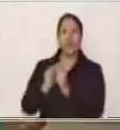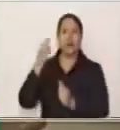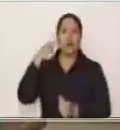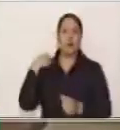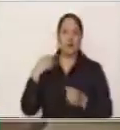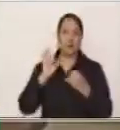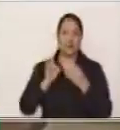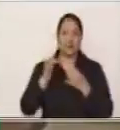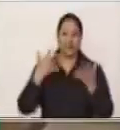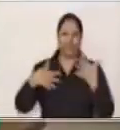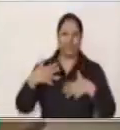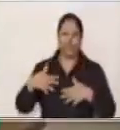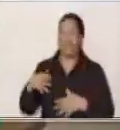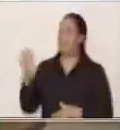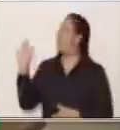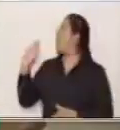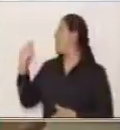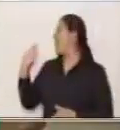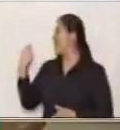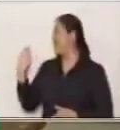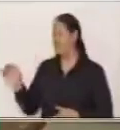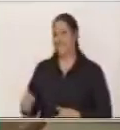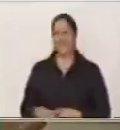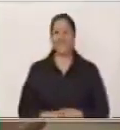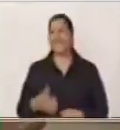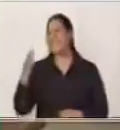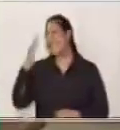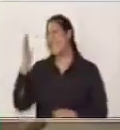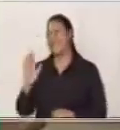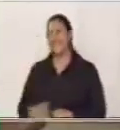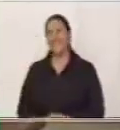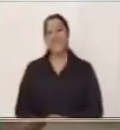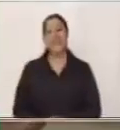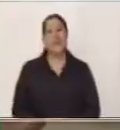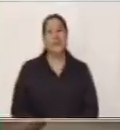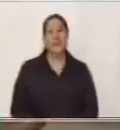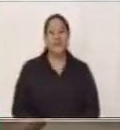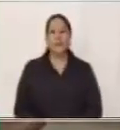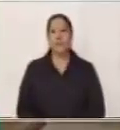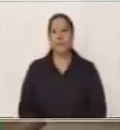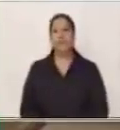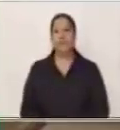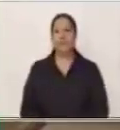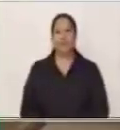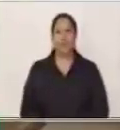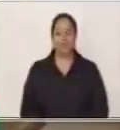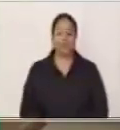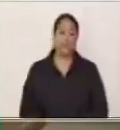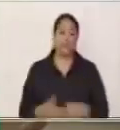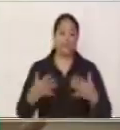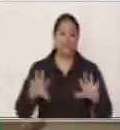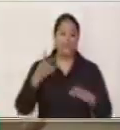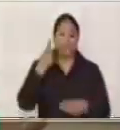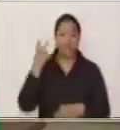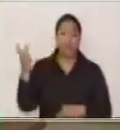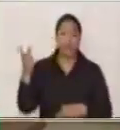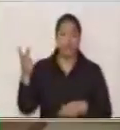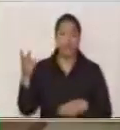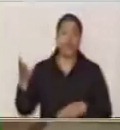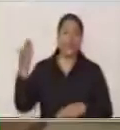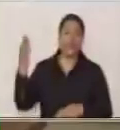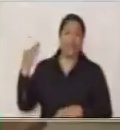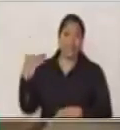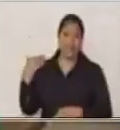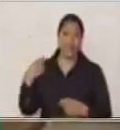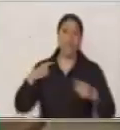en la lengua de señas. Hola Ruth, gracias. Muy bien. Como ya hemos estado viendo en clases anteriores,